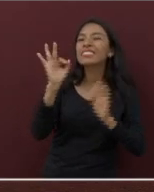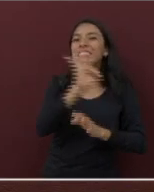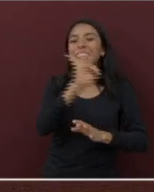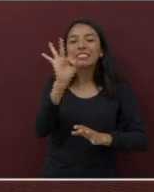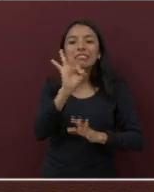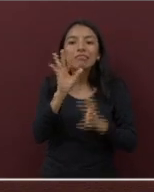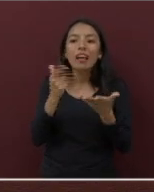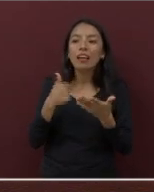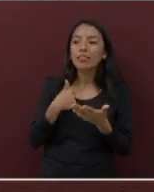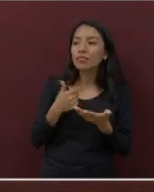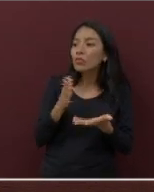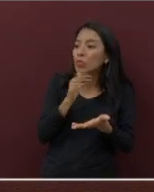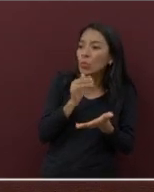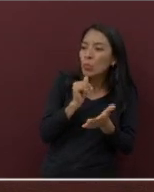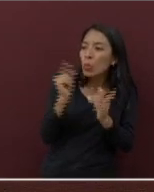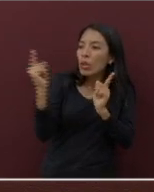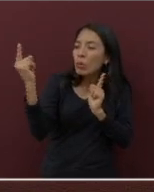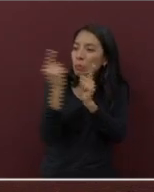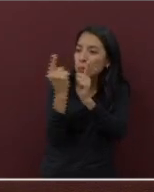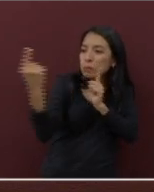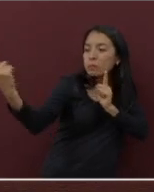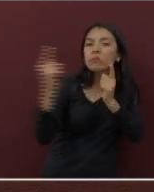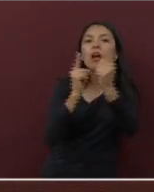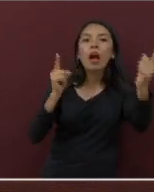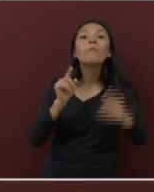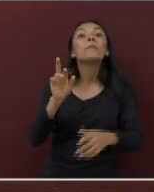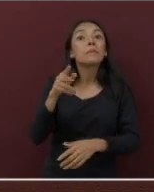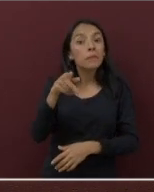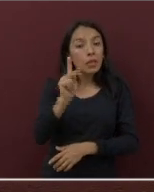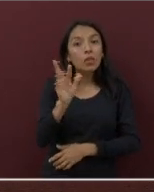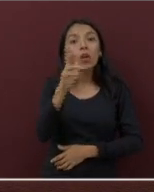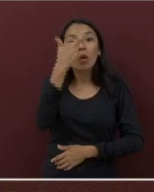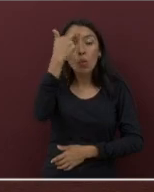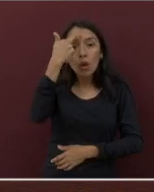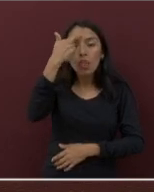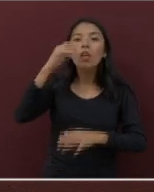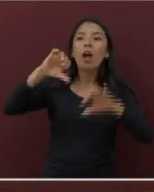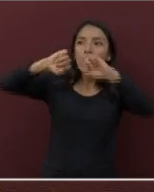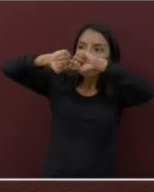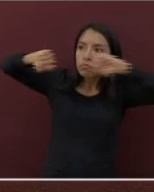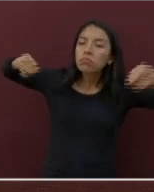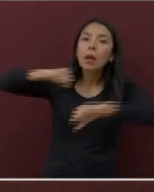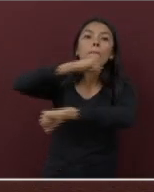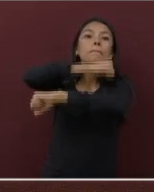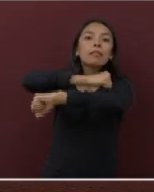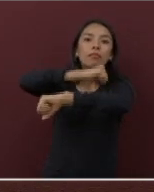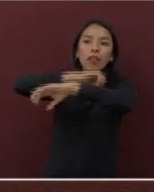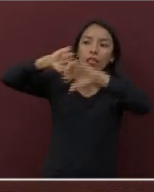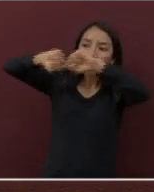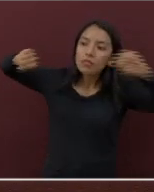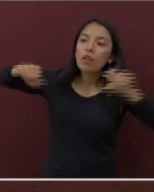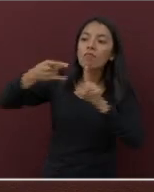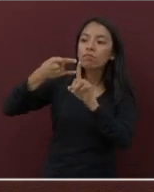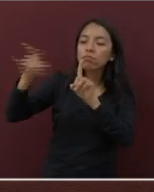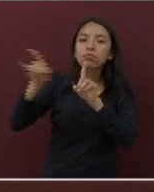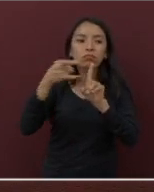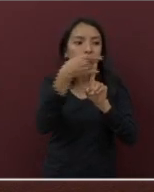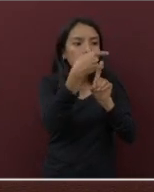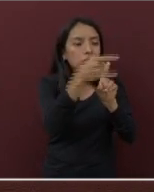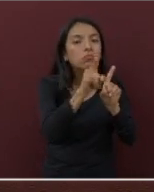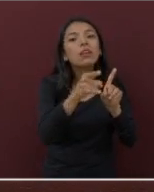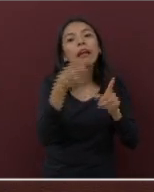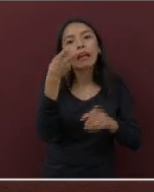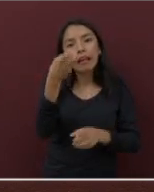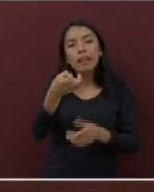cualquier situación, hay que tomar en consideración ventilar los espacios abriendo ventanas o puertas periódicamente